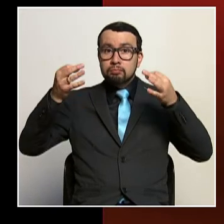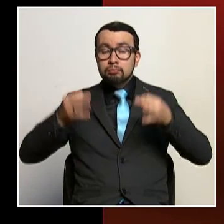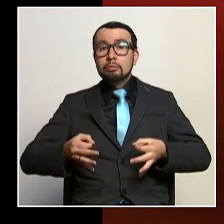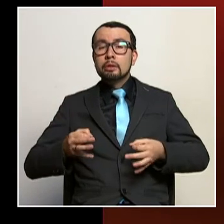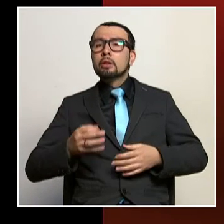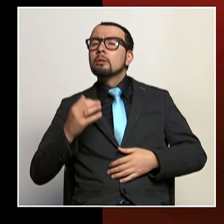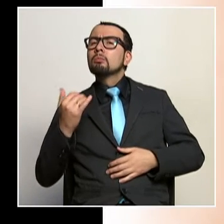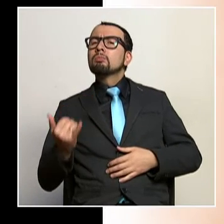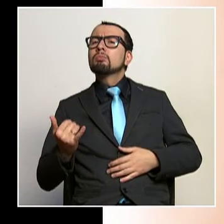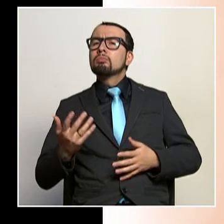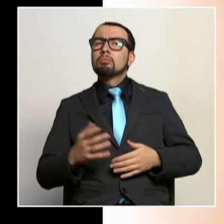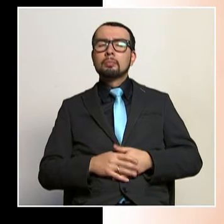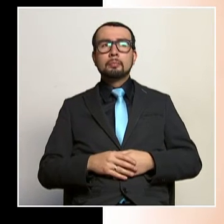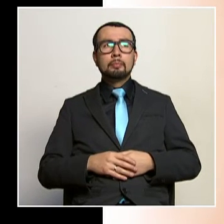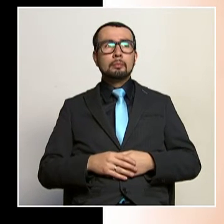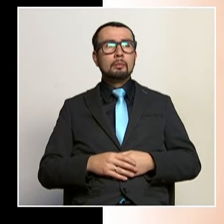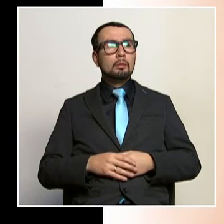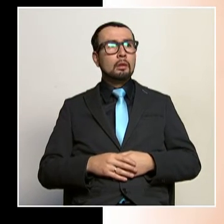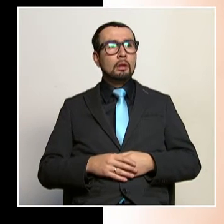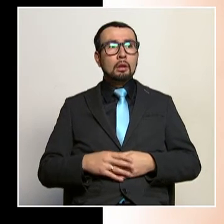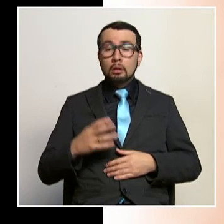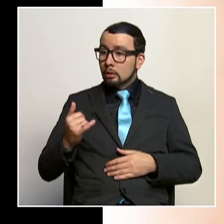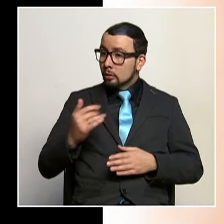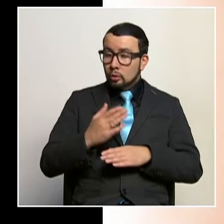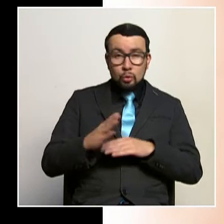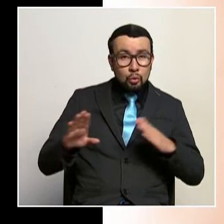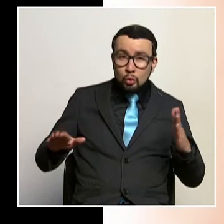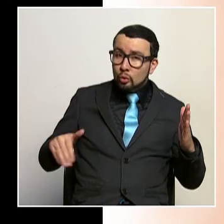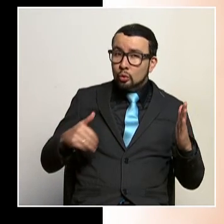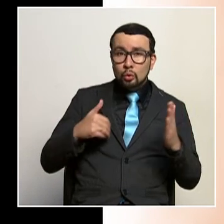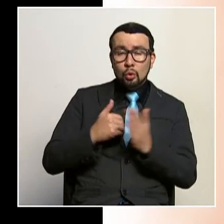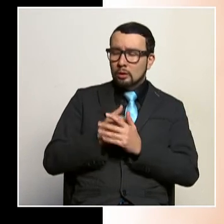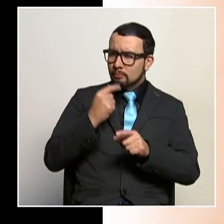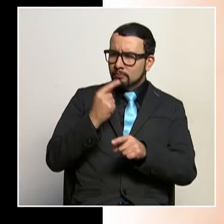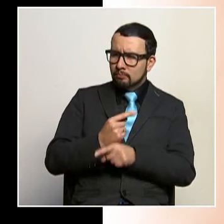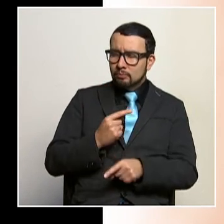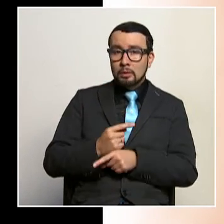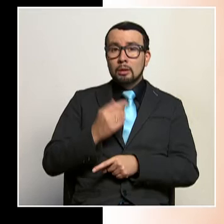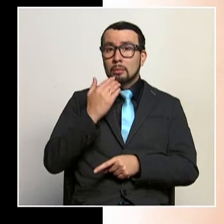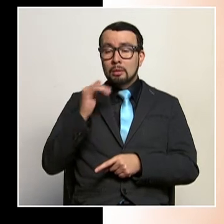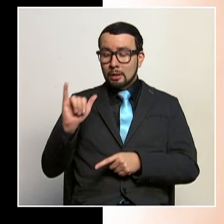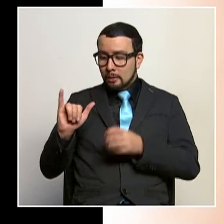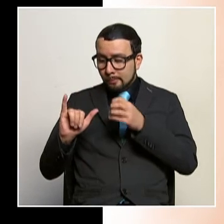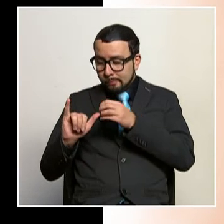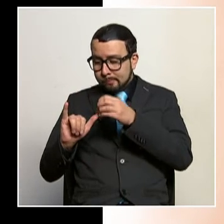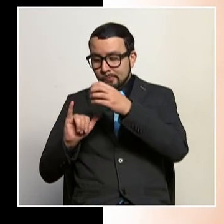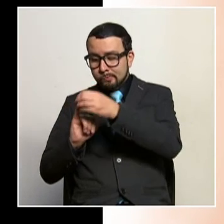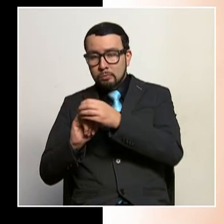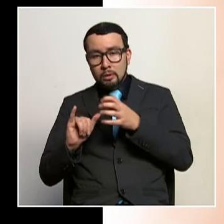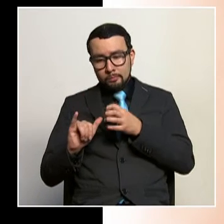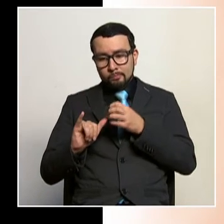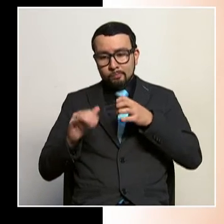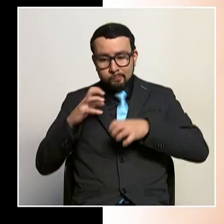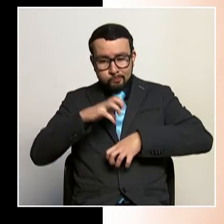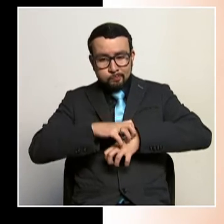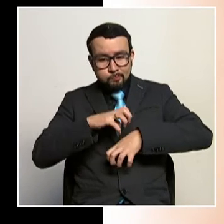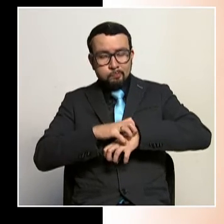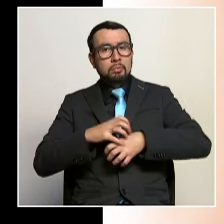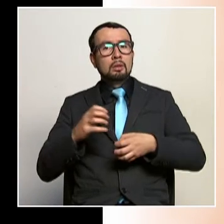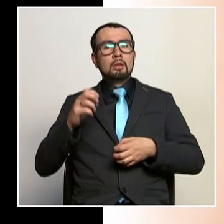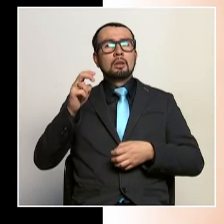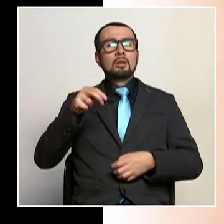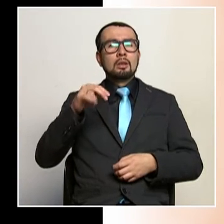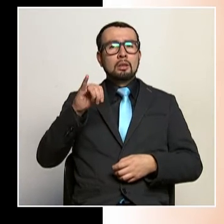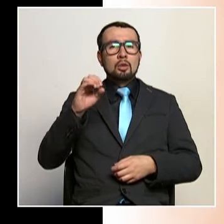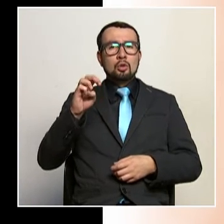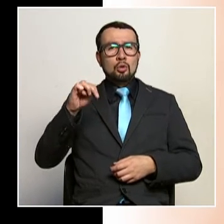patología ginecológica? Porque todas las lesiones en la fase inicial, llamemos quistes de ovario, llamemos miomas, llamemos pólipos del